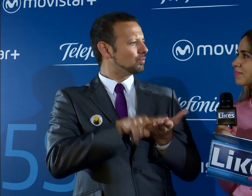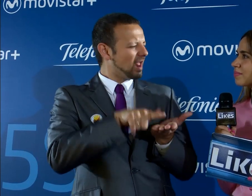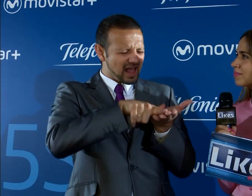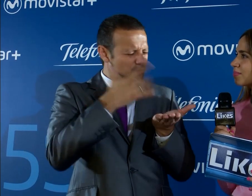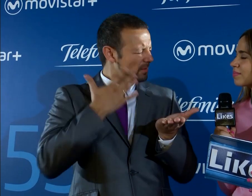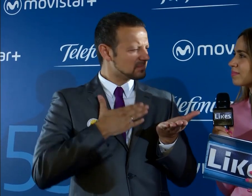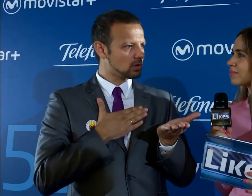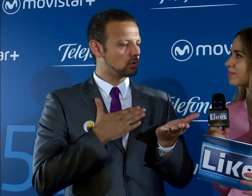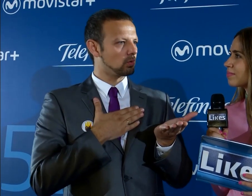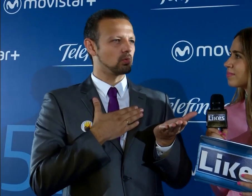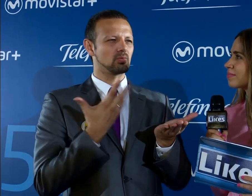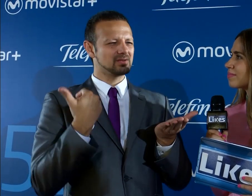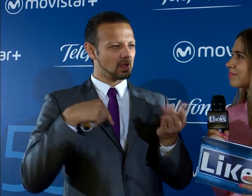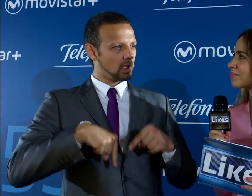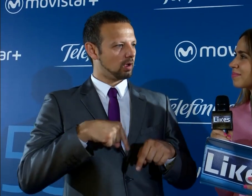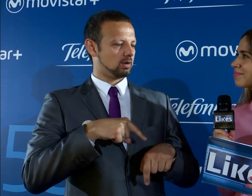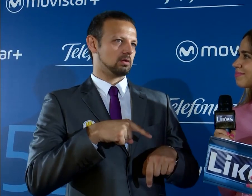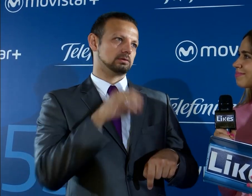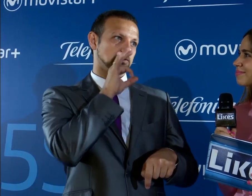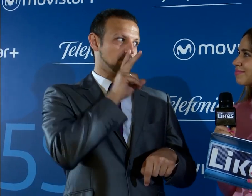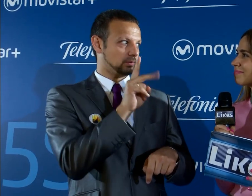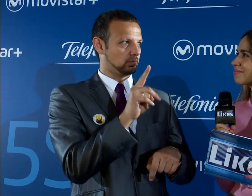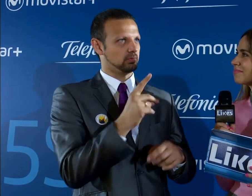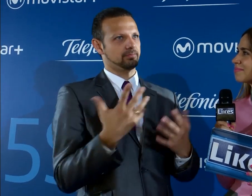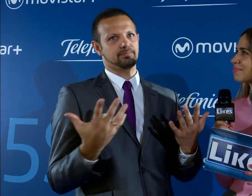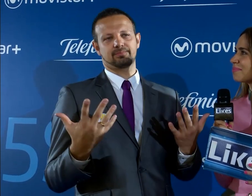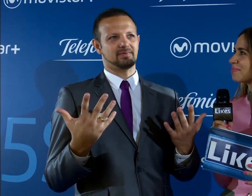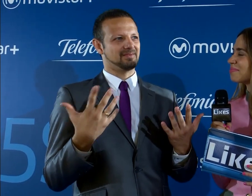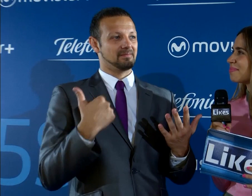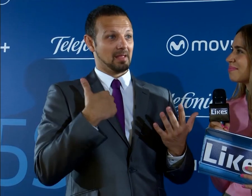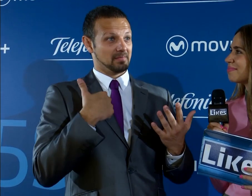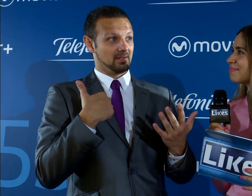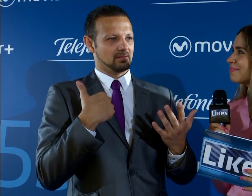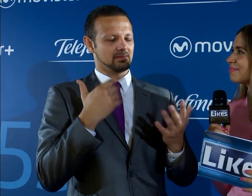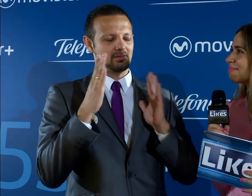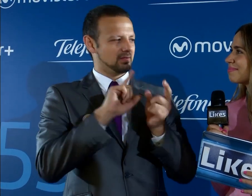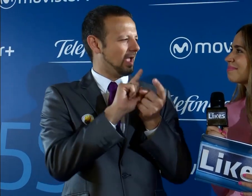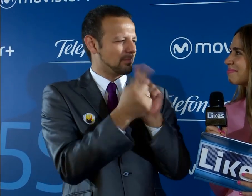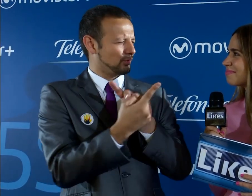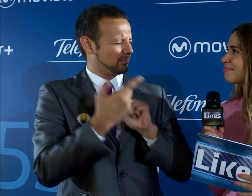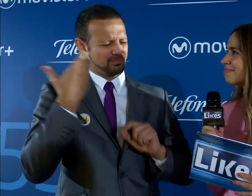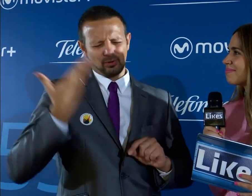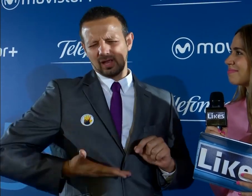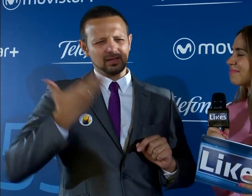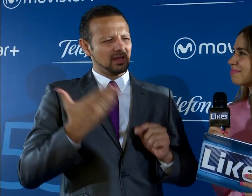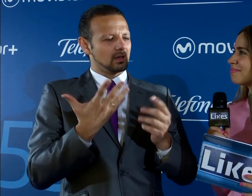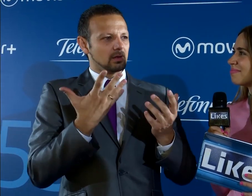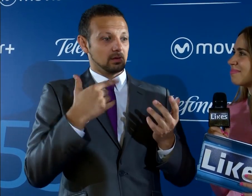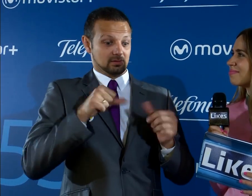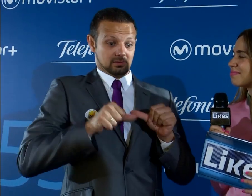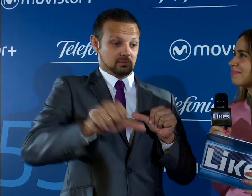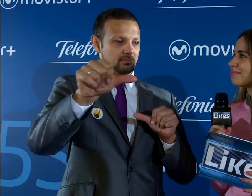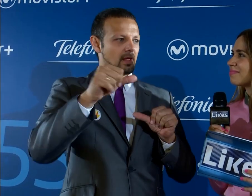de su lengua materna, en el siglo XXI, es algo que para mí es un cambio importantísimo. Que a partir de ahora,